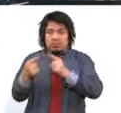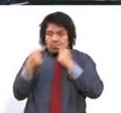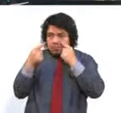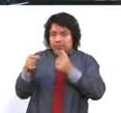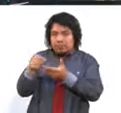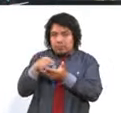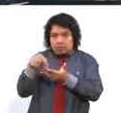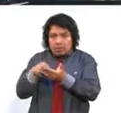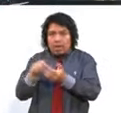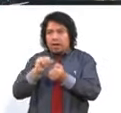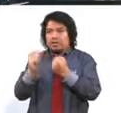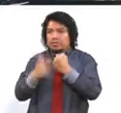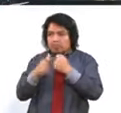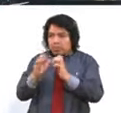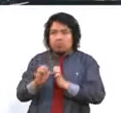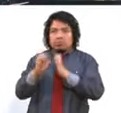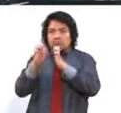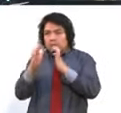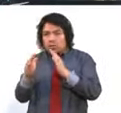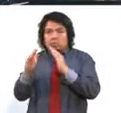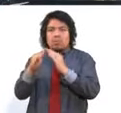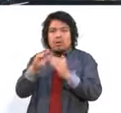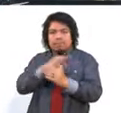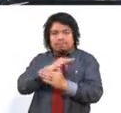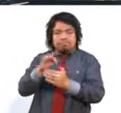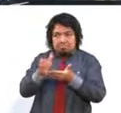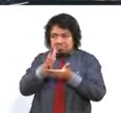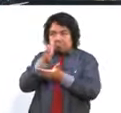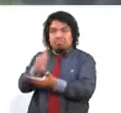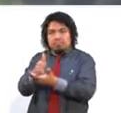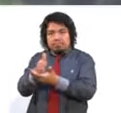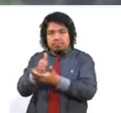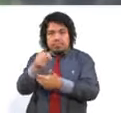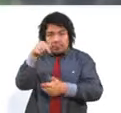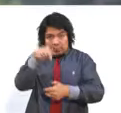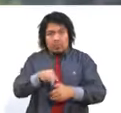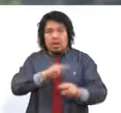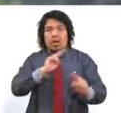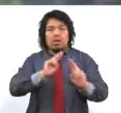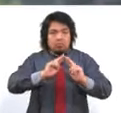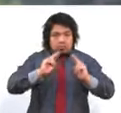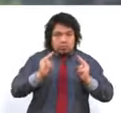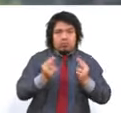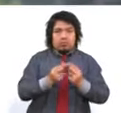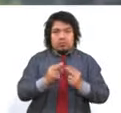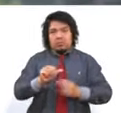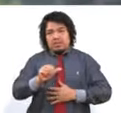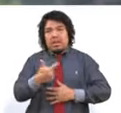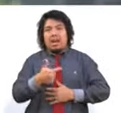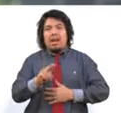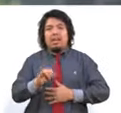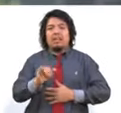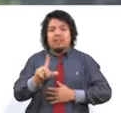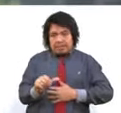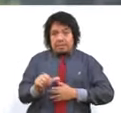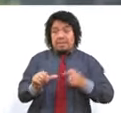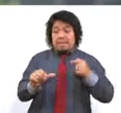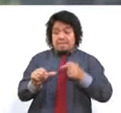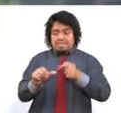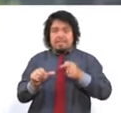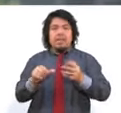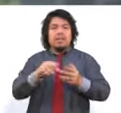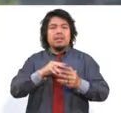inmuebles donde se lleve a cabo delitos. La unidad de inteligencia aérea que acabamos de presenciar tiene la función